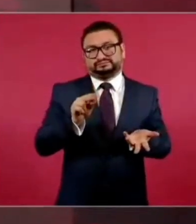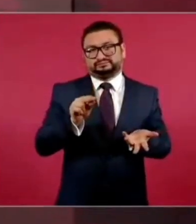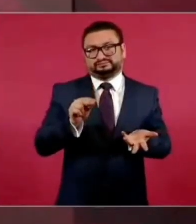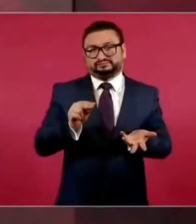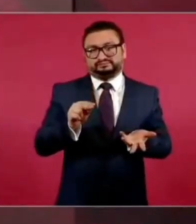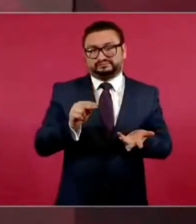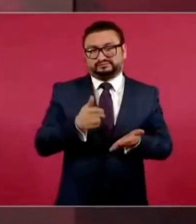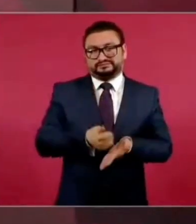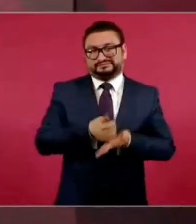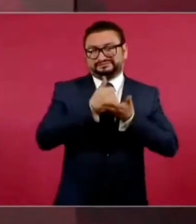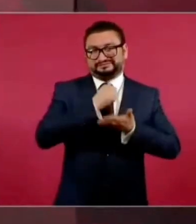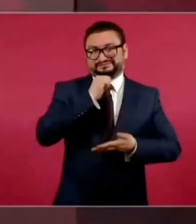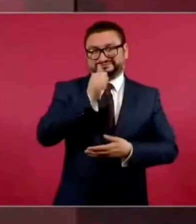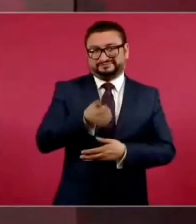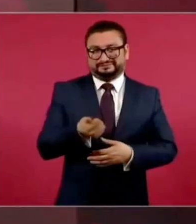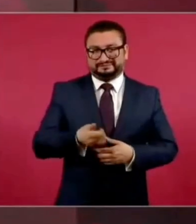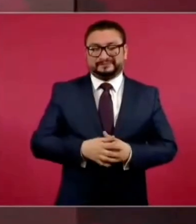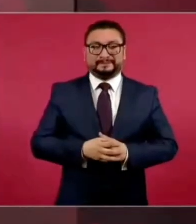ayuda.